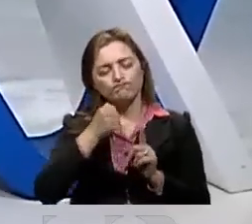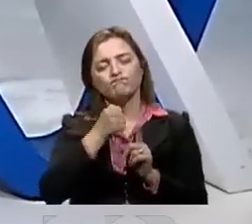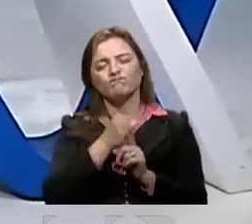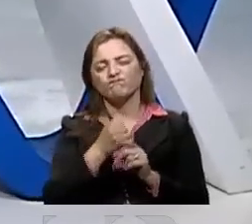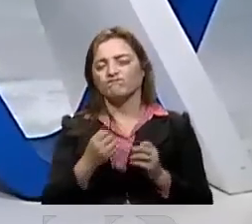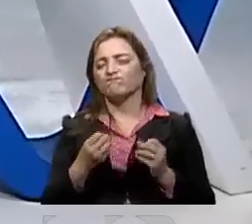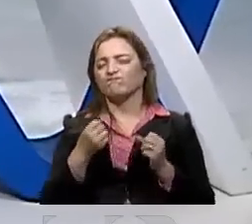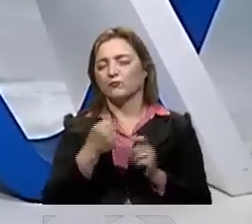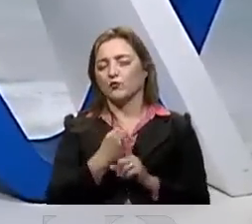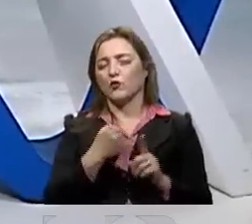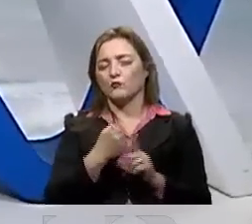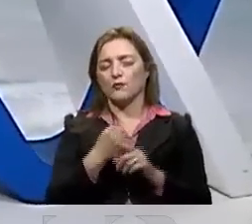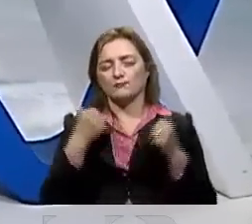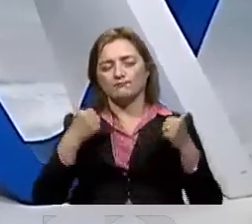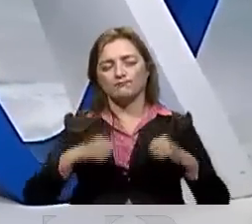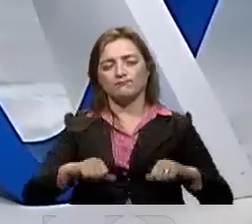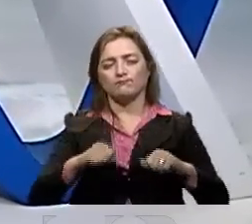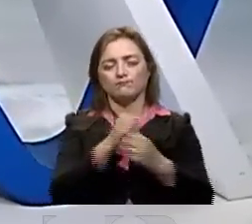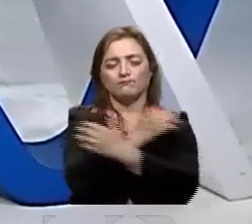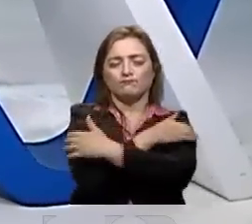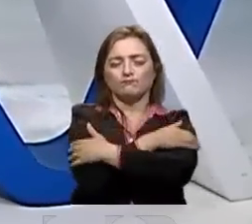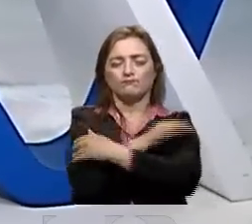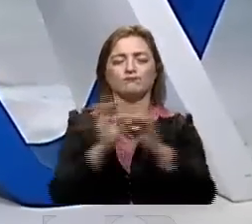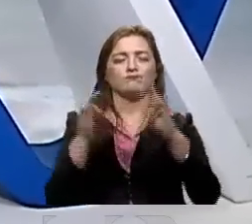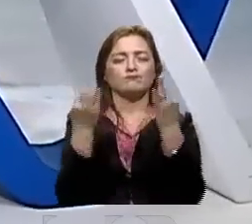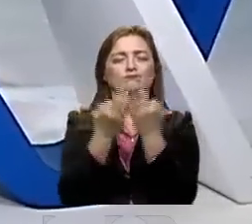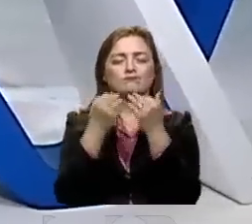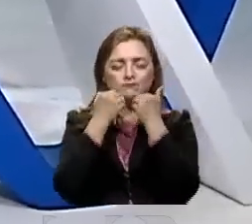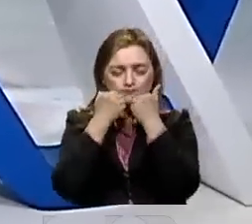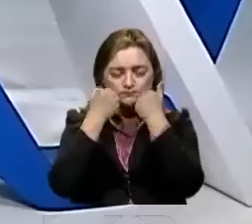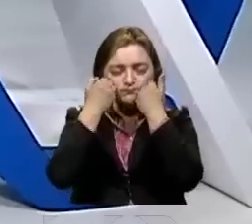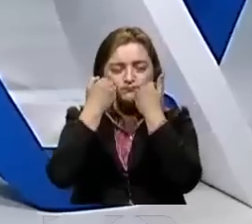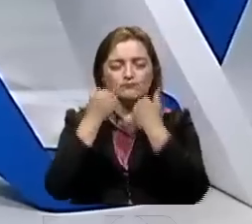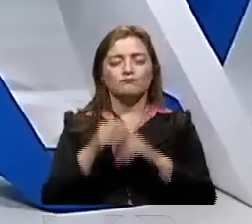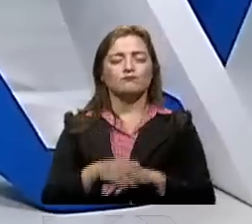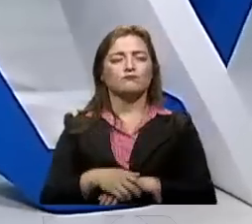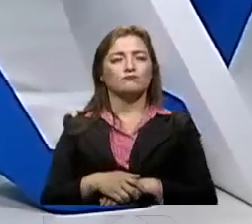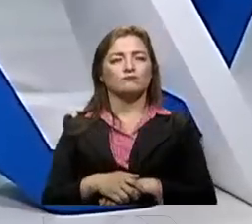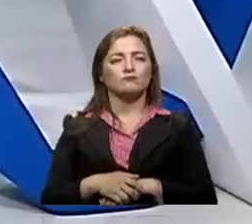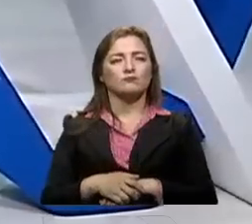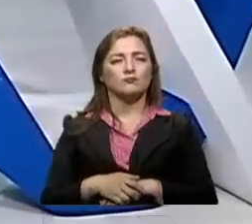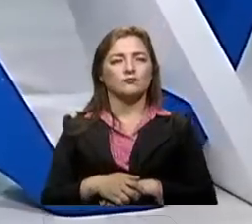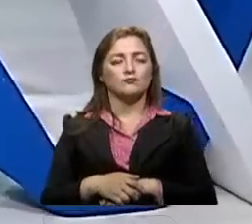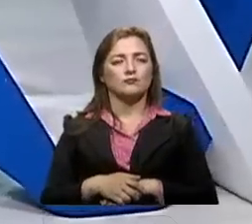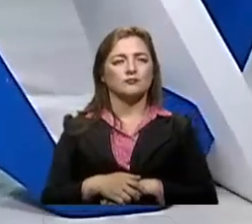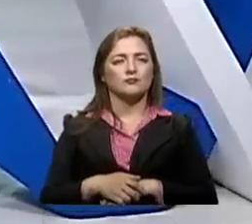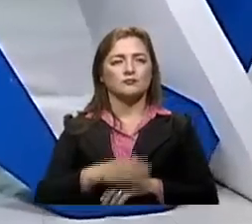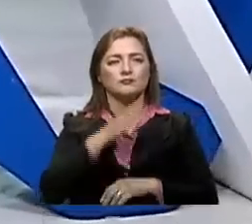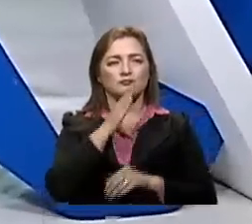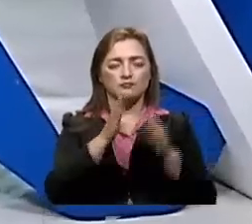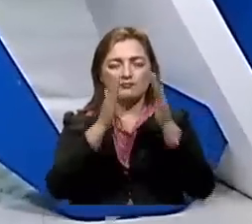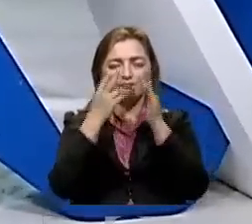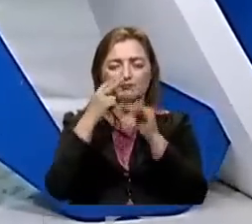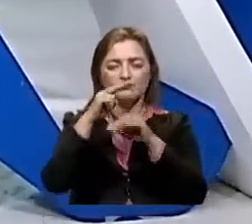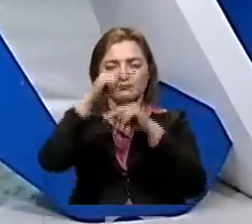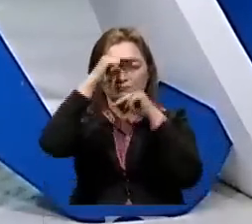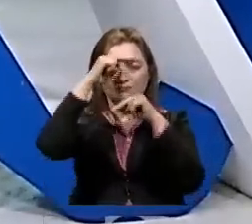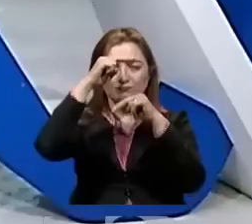esta tristes situaciones. Abrazo a toda la familia con todo el cariño que les tenemos. Ellos siempre estaban pendientes,